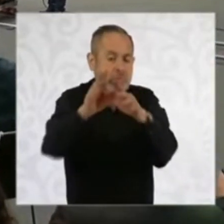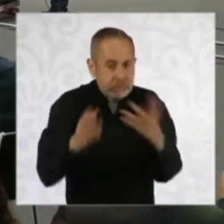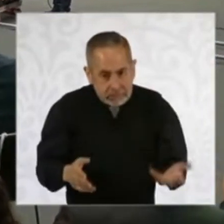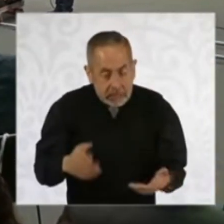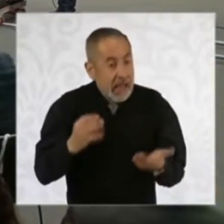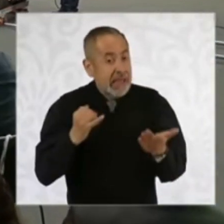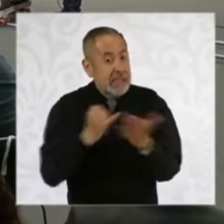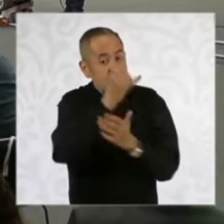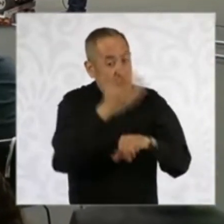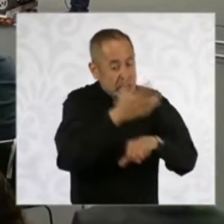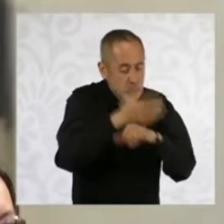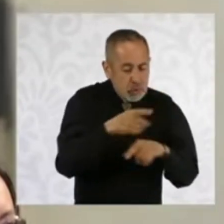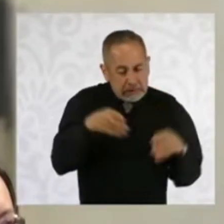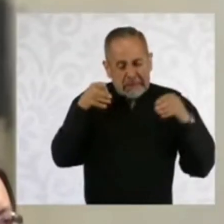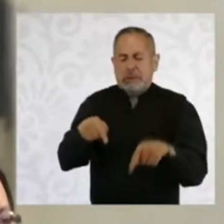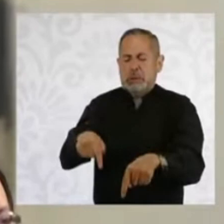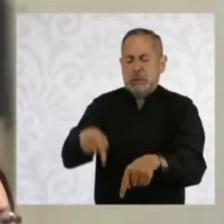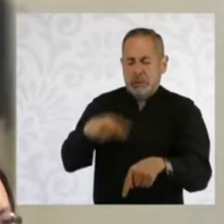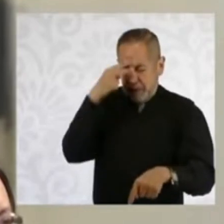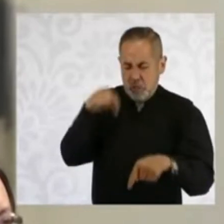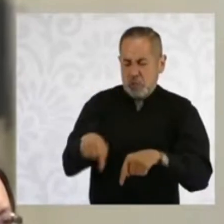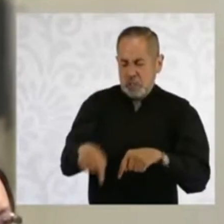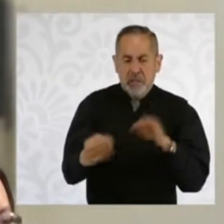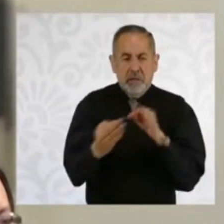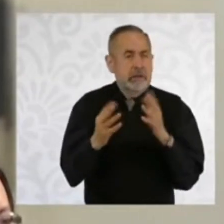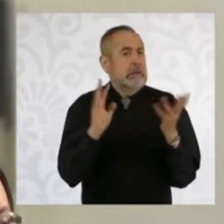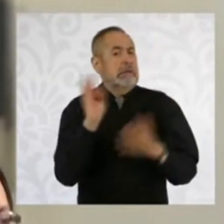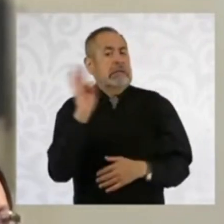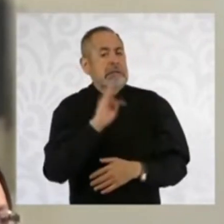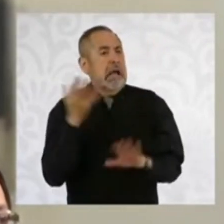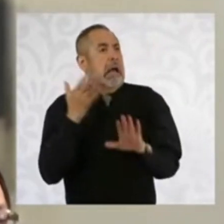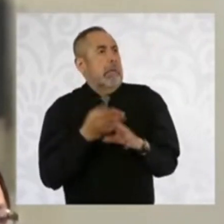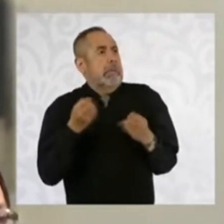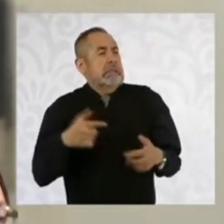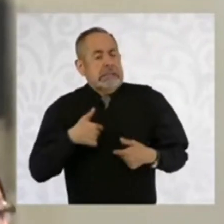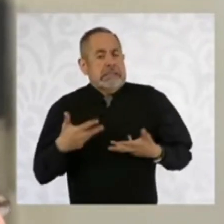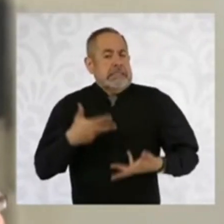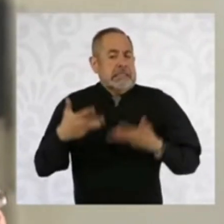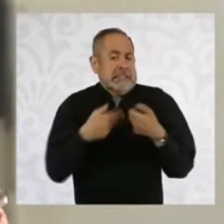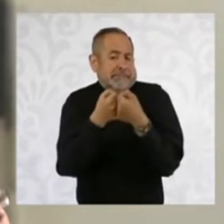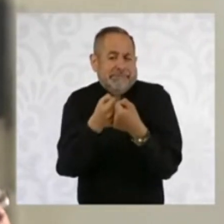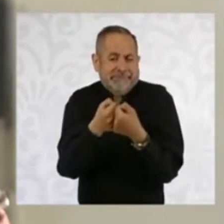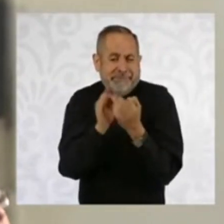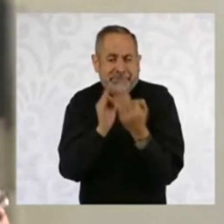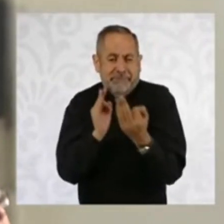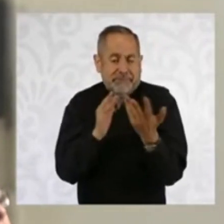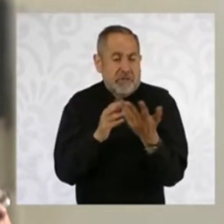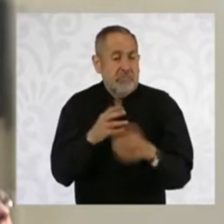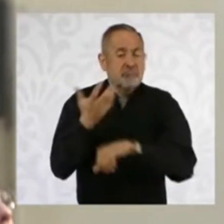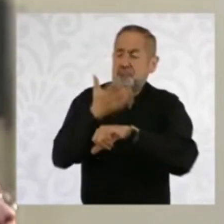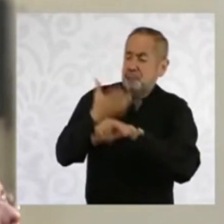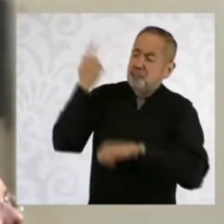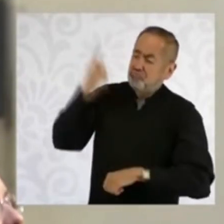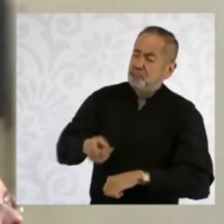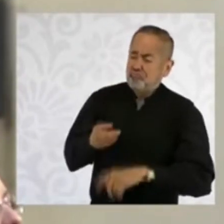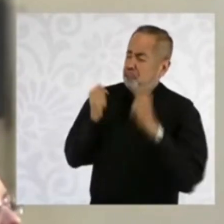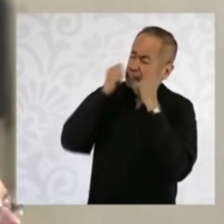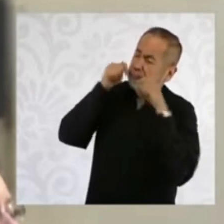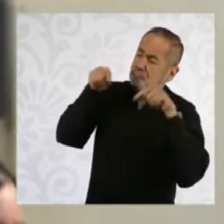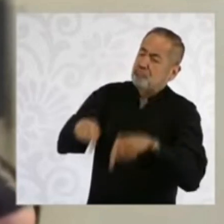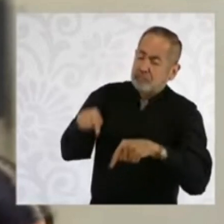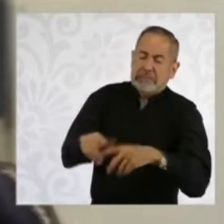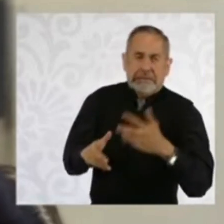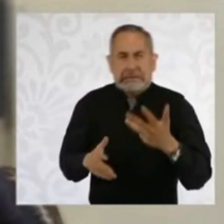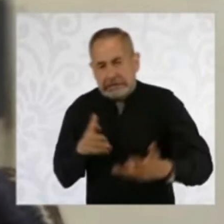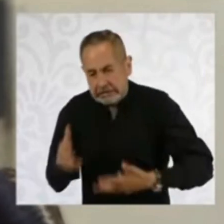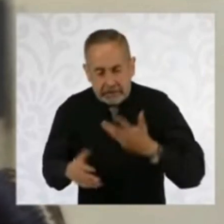pues están muy cercanas a afectar de alguna manera el territorio, el país, por ser pues un país que está prácticamente al lado. Los temas que tienen